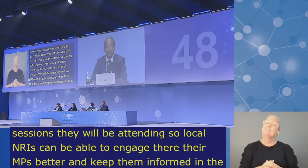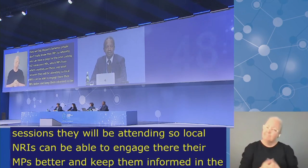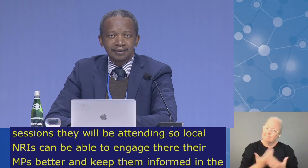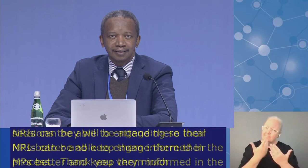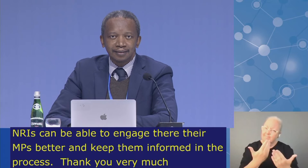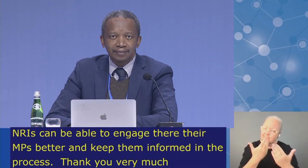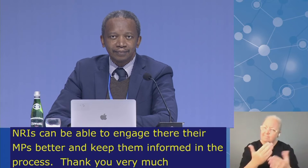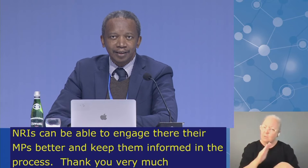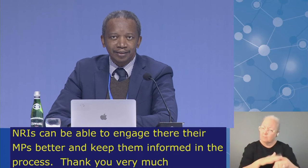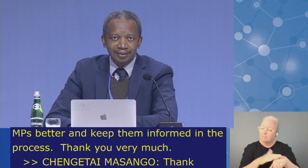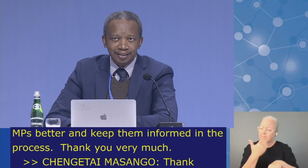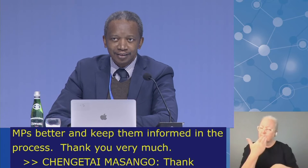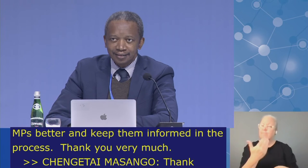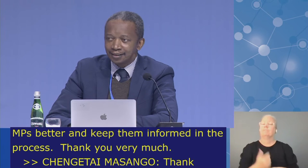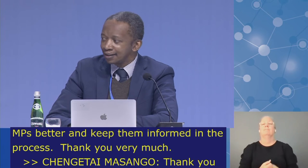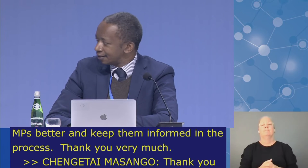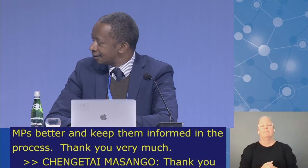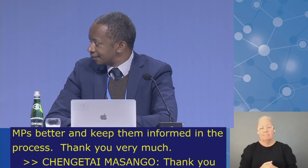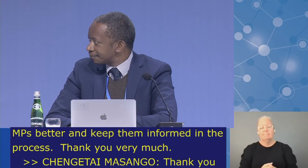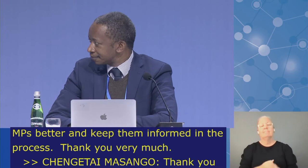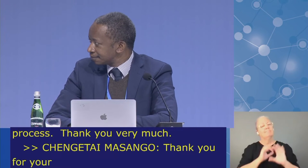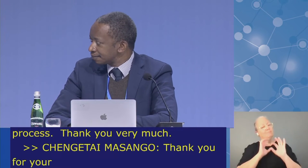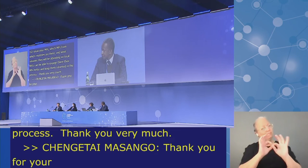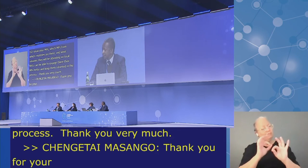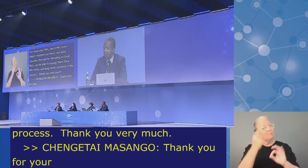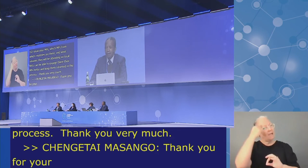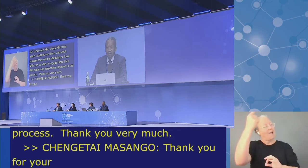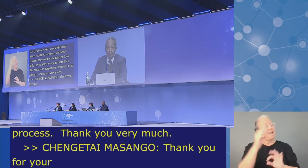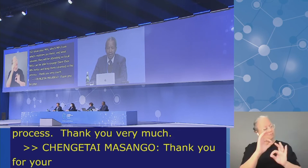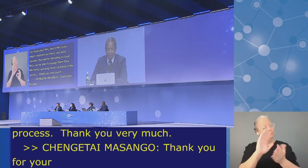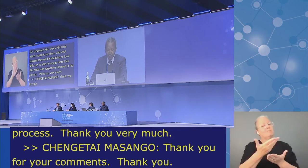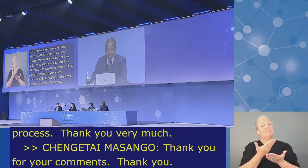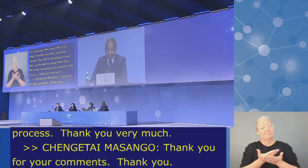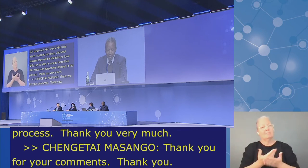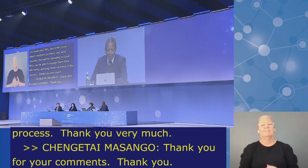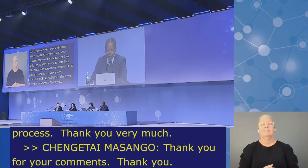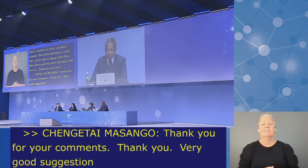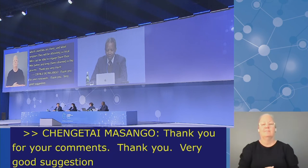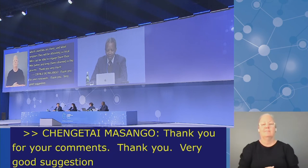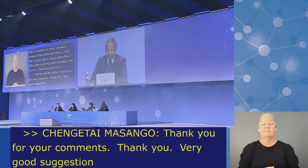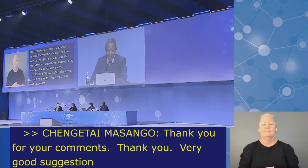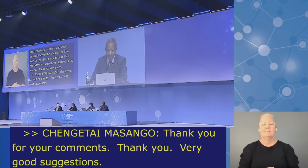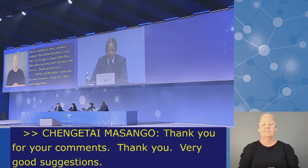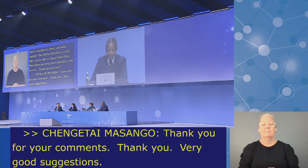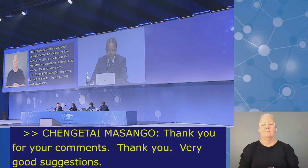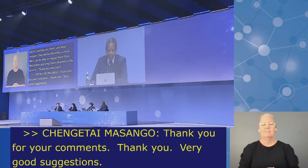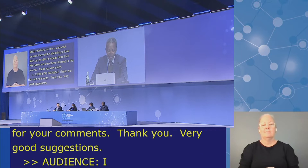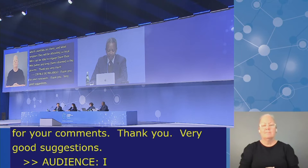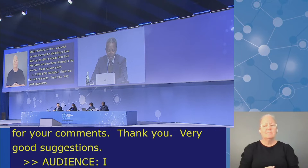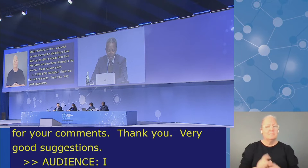que los representan, que representan a las comunidades locales. Gracias, ha sido una sugerencia